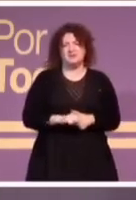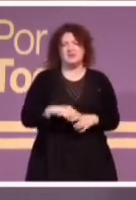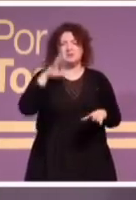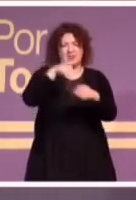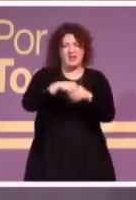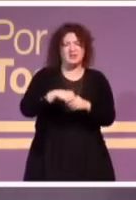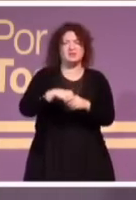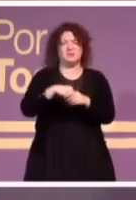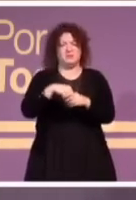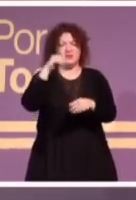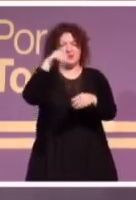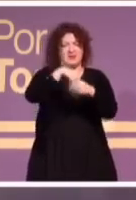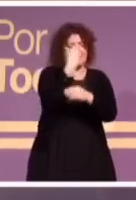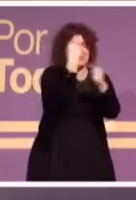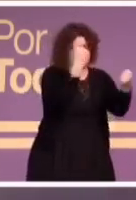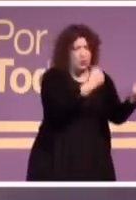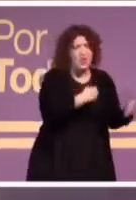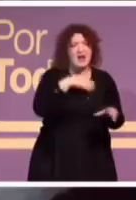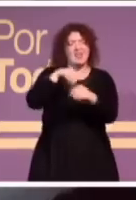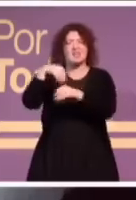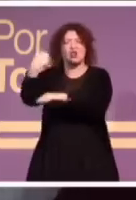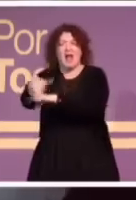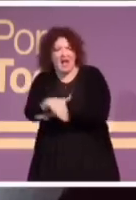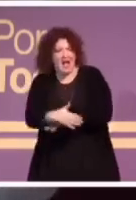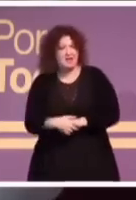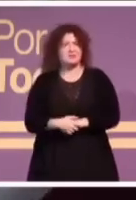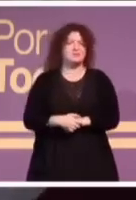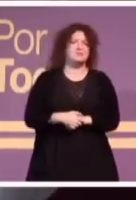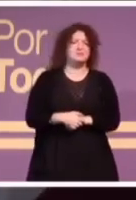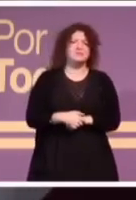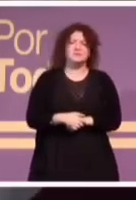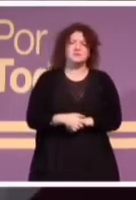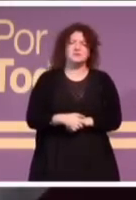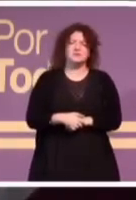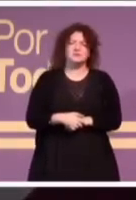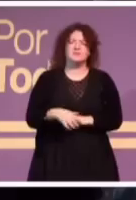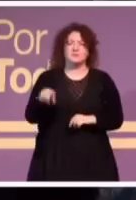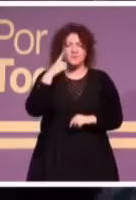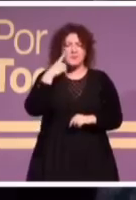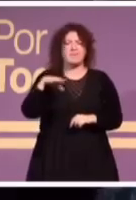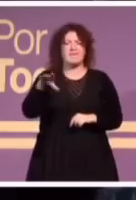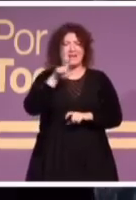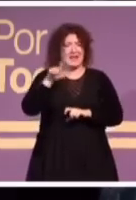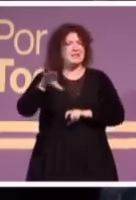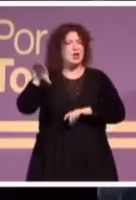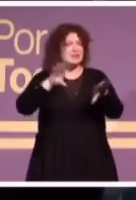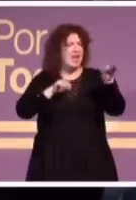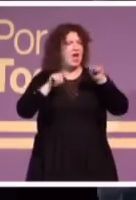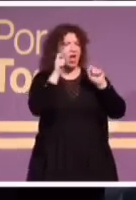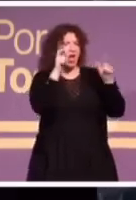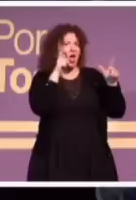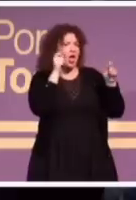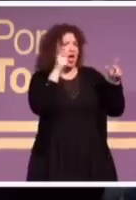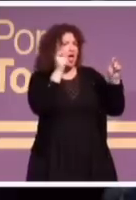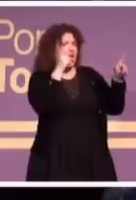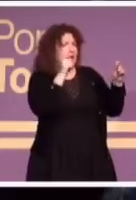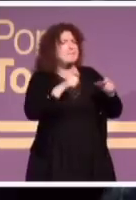calles. Y cada vez lo entendemos mejor y cada vez lo entiende más gente, compañeras.